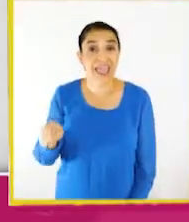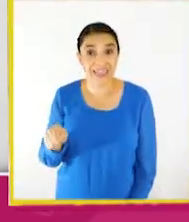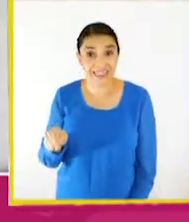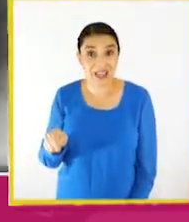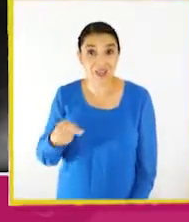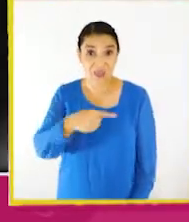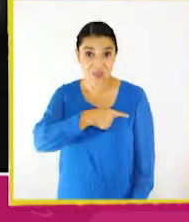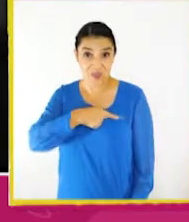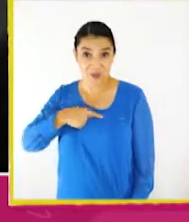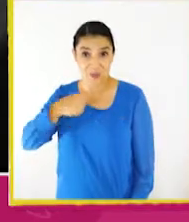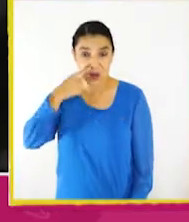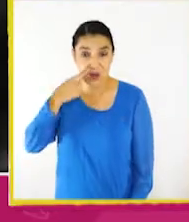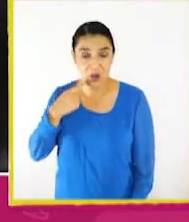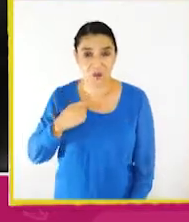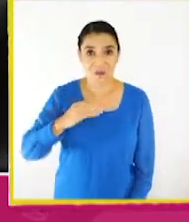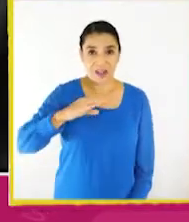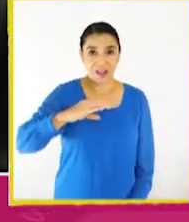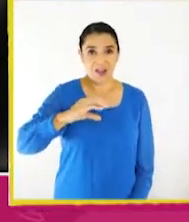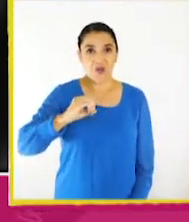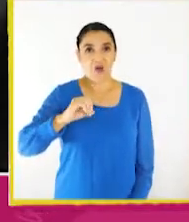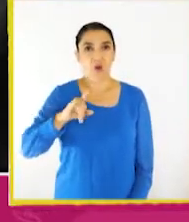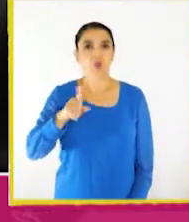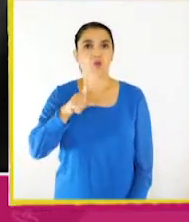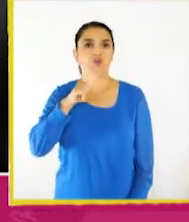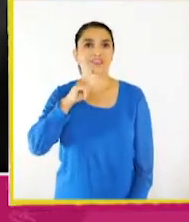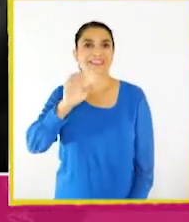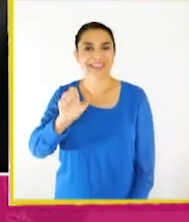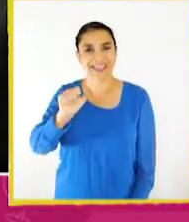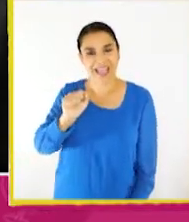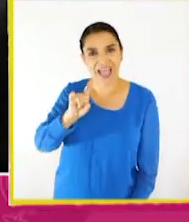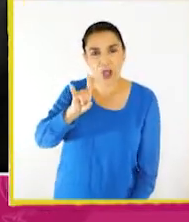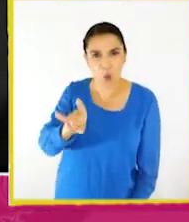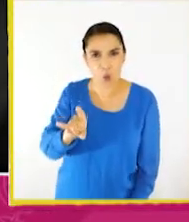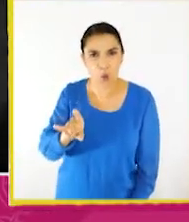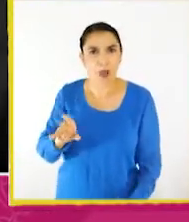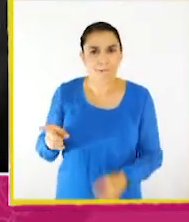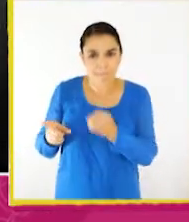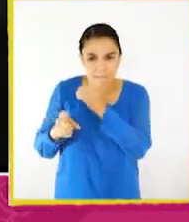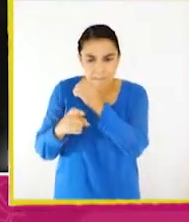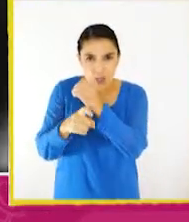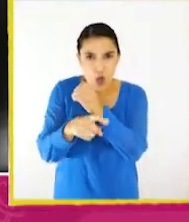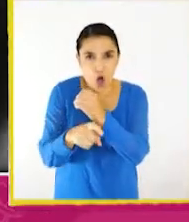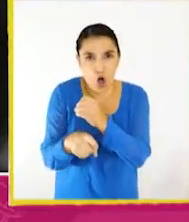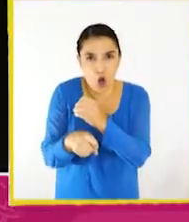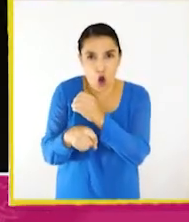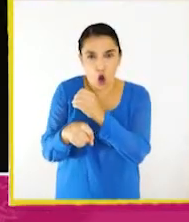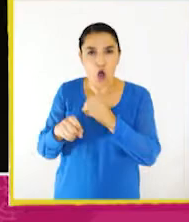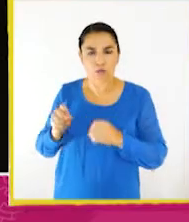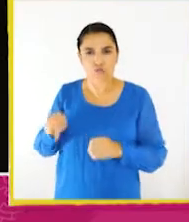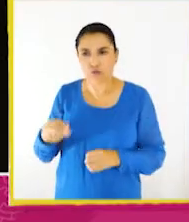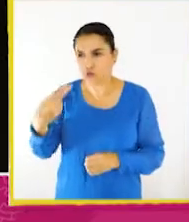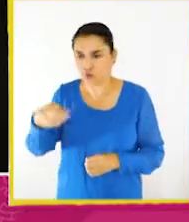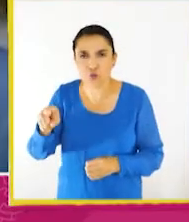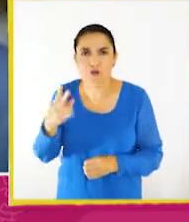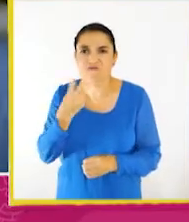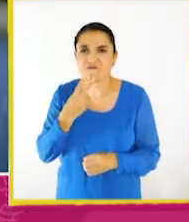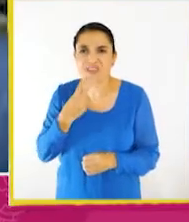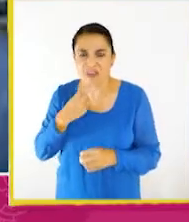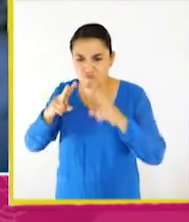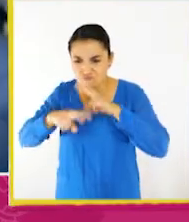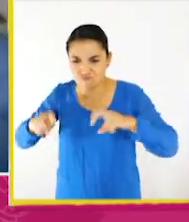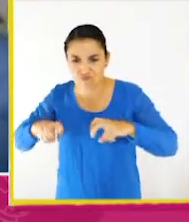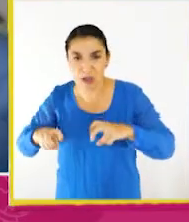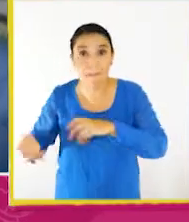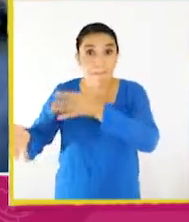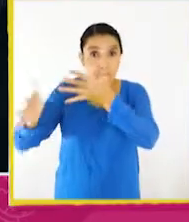es el caso de Jacques Cousteau, un famoso biólogo y oceanógrafo francés que dedicó su vida a explorar el mundo marino. ¿Saben cómo